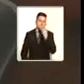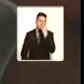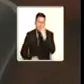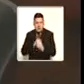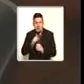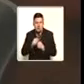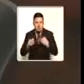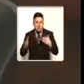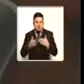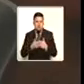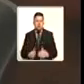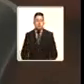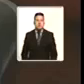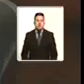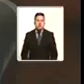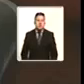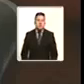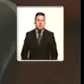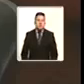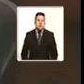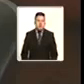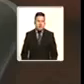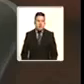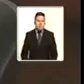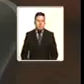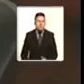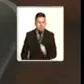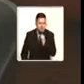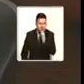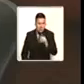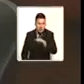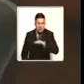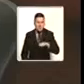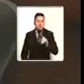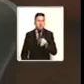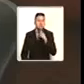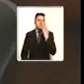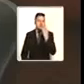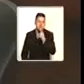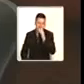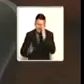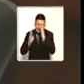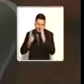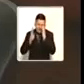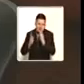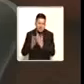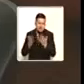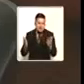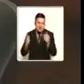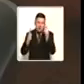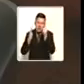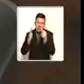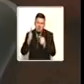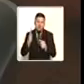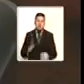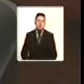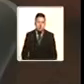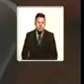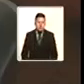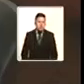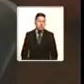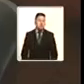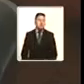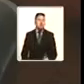años. Estamos hablando de zonas críticas y zonas del país que merecen una atención detallada y